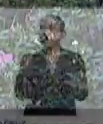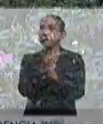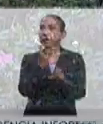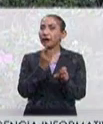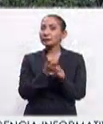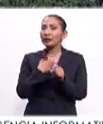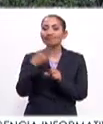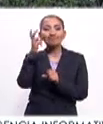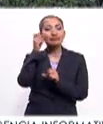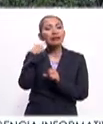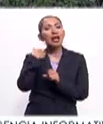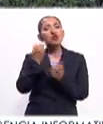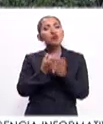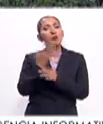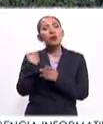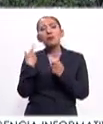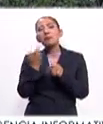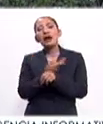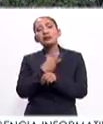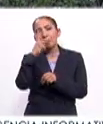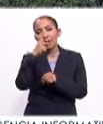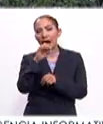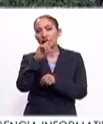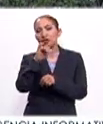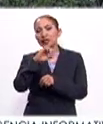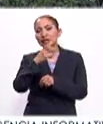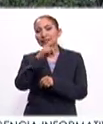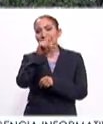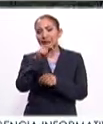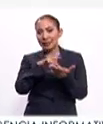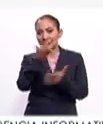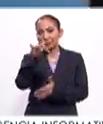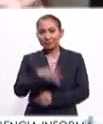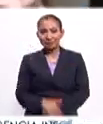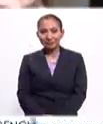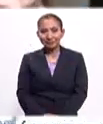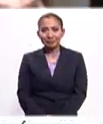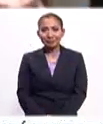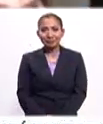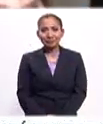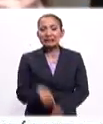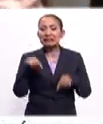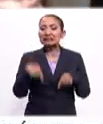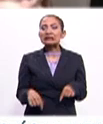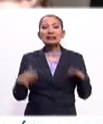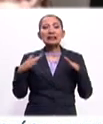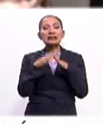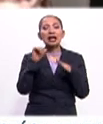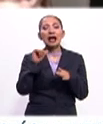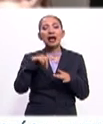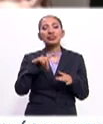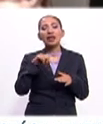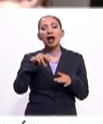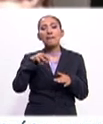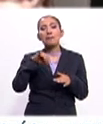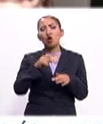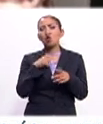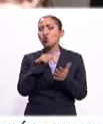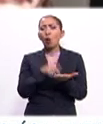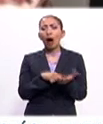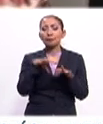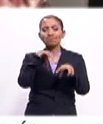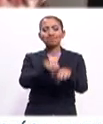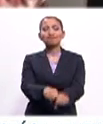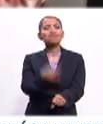Y ahora los invito a que escuchen La Novedad de la Patria con Carlos Sánchez. Estamos en Casa Andamios, un lugar que ha